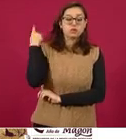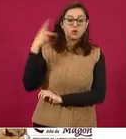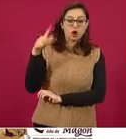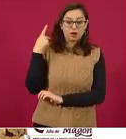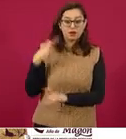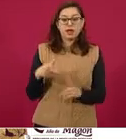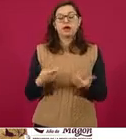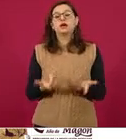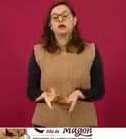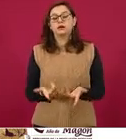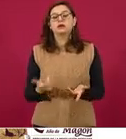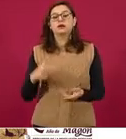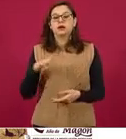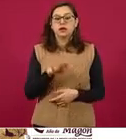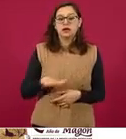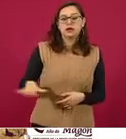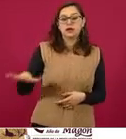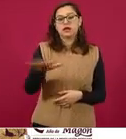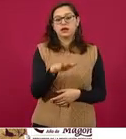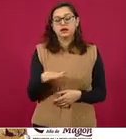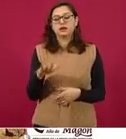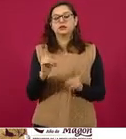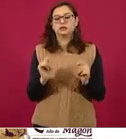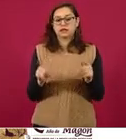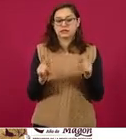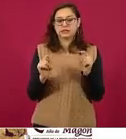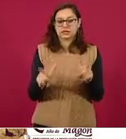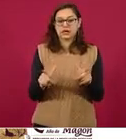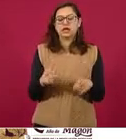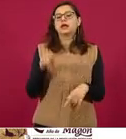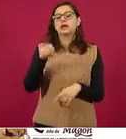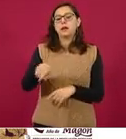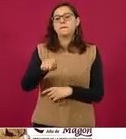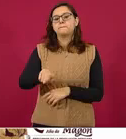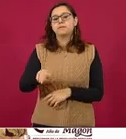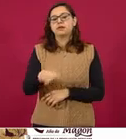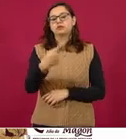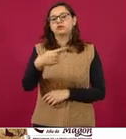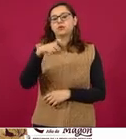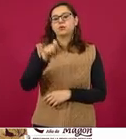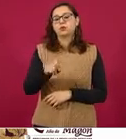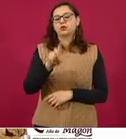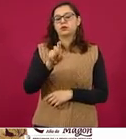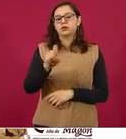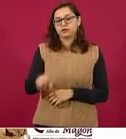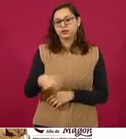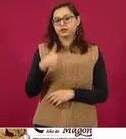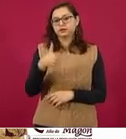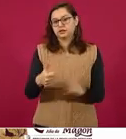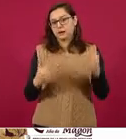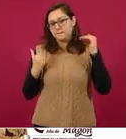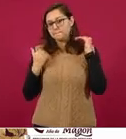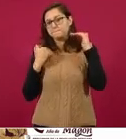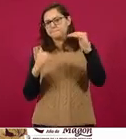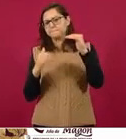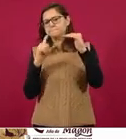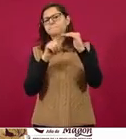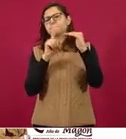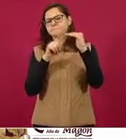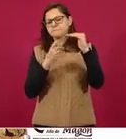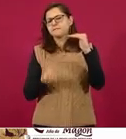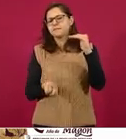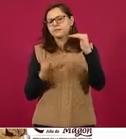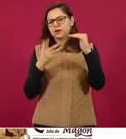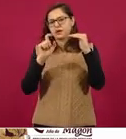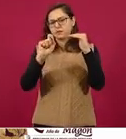Tlaxcala. Se llama Sonigas de Puebla y el precio es de 21 pesos con 36 centavos por kilo, cuando el precio